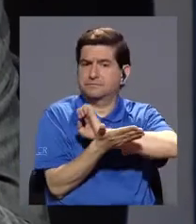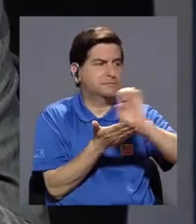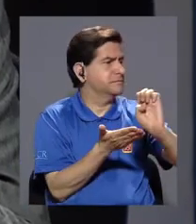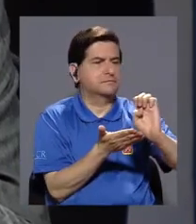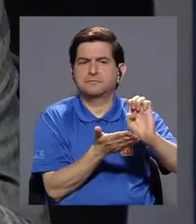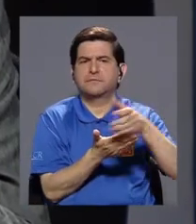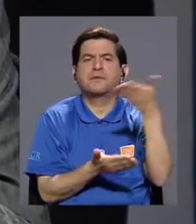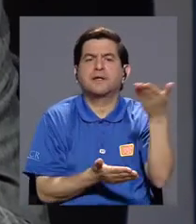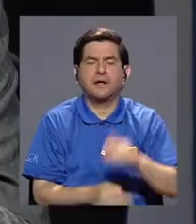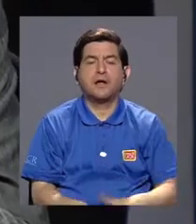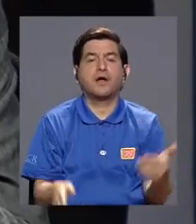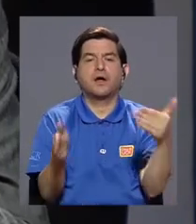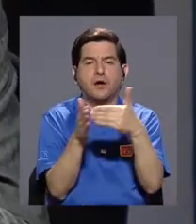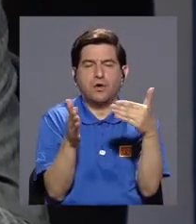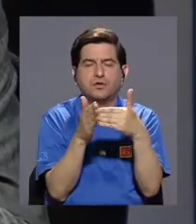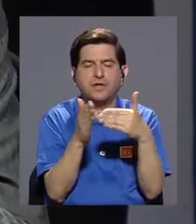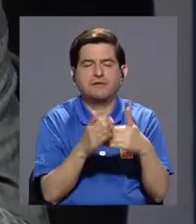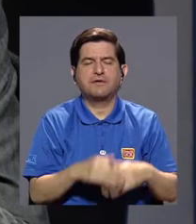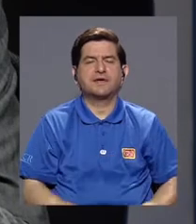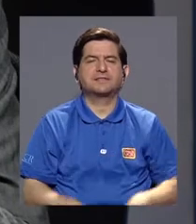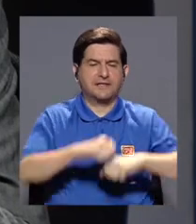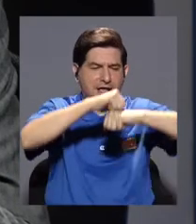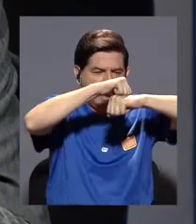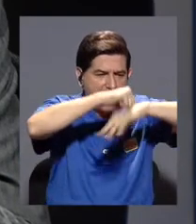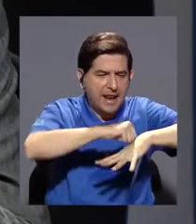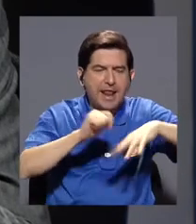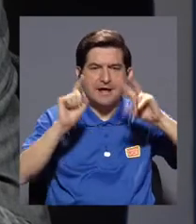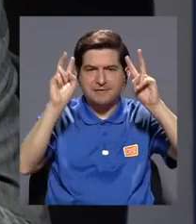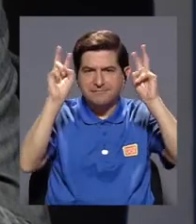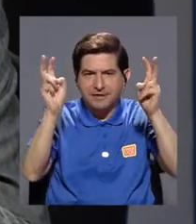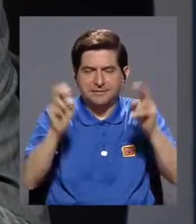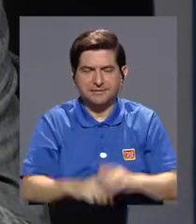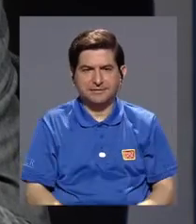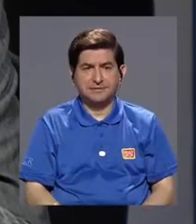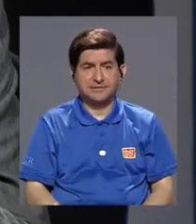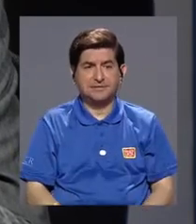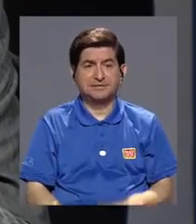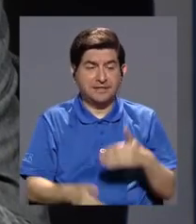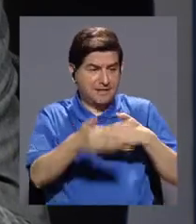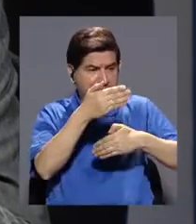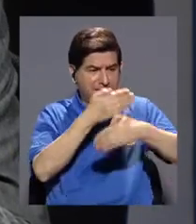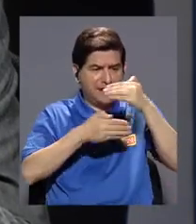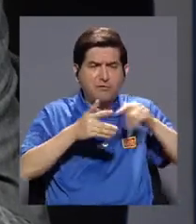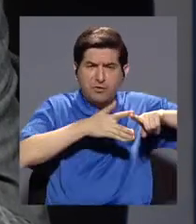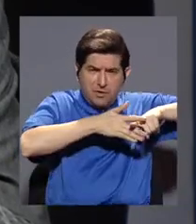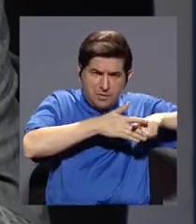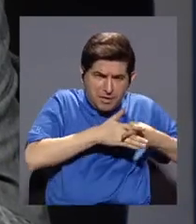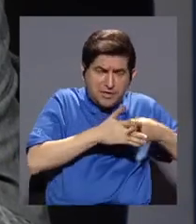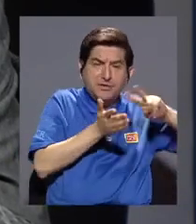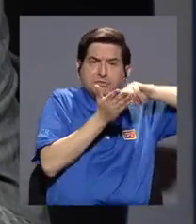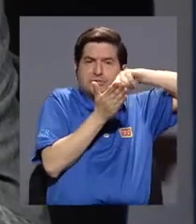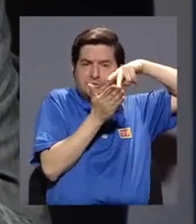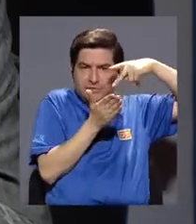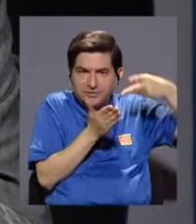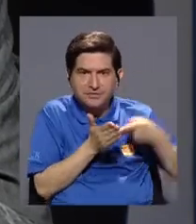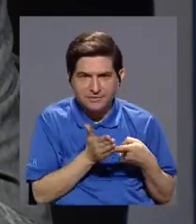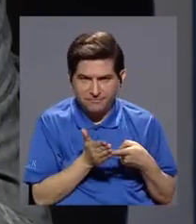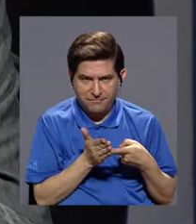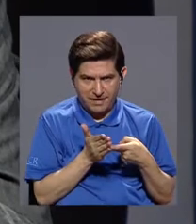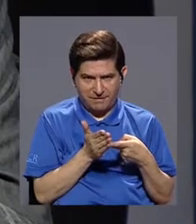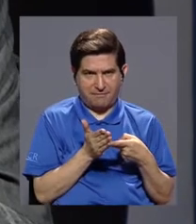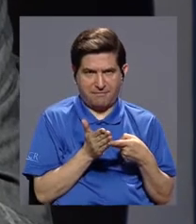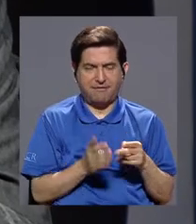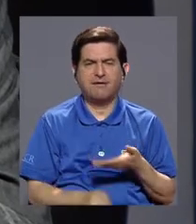inevitable un regreso a las raíces, porque un retorno a las raíces es un retorno